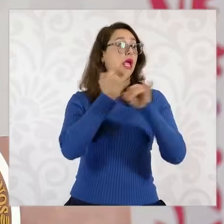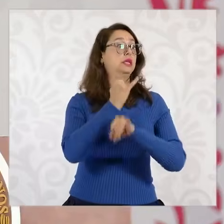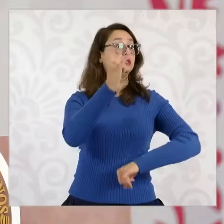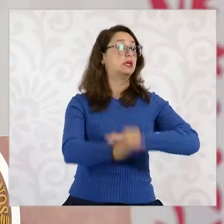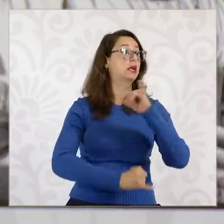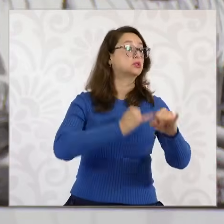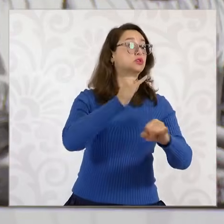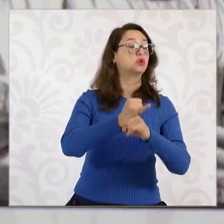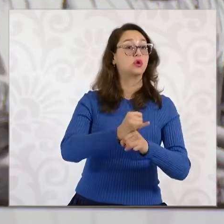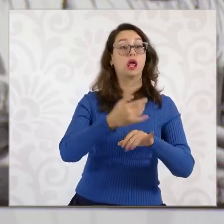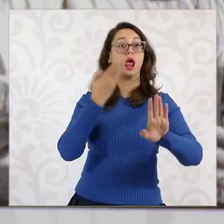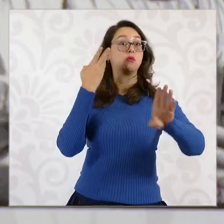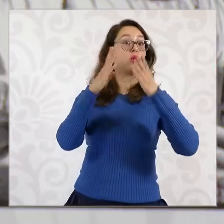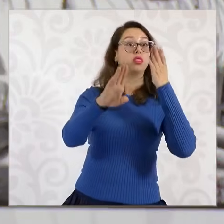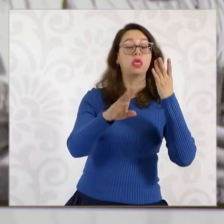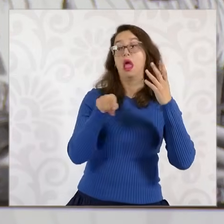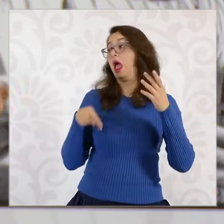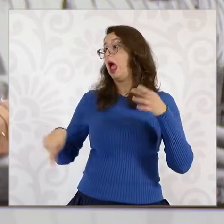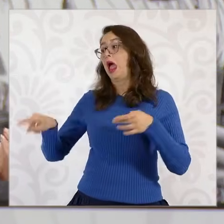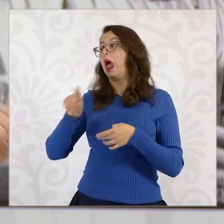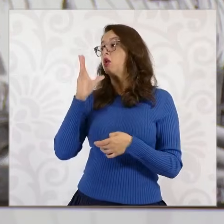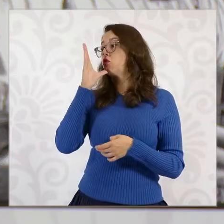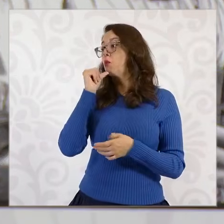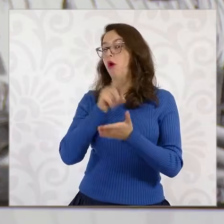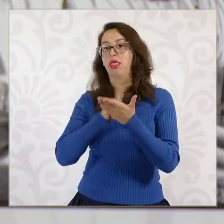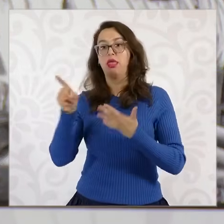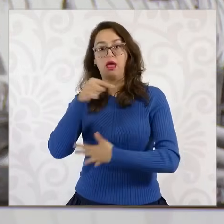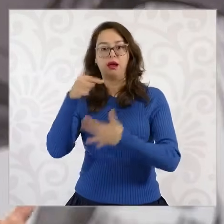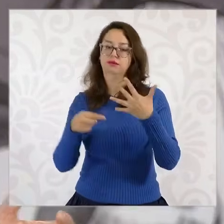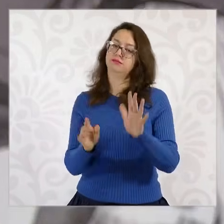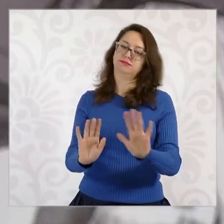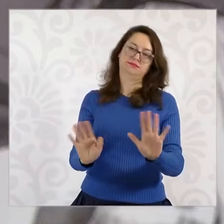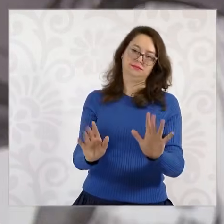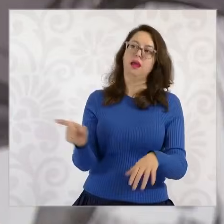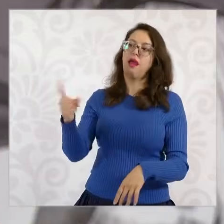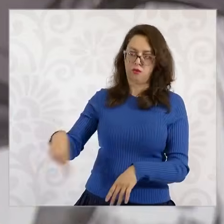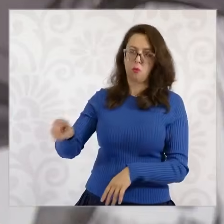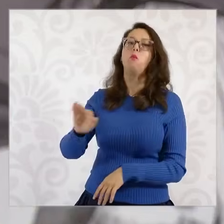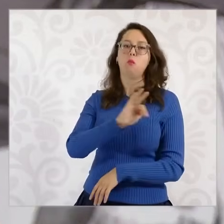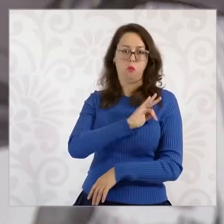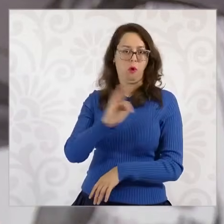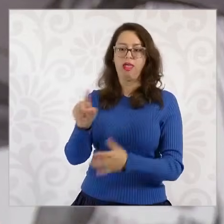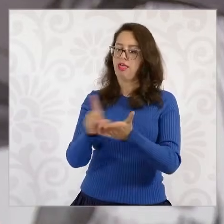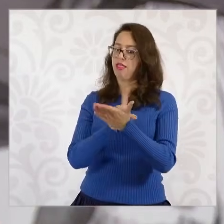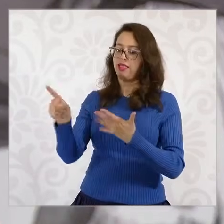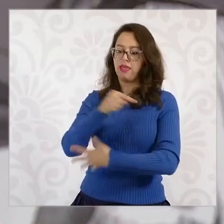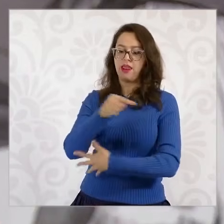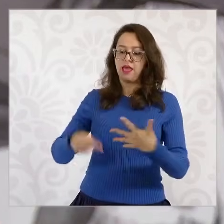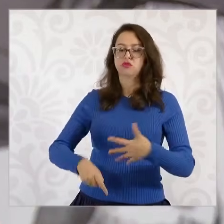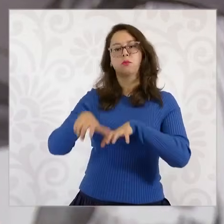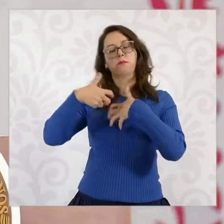internacionales, el derecho de manifestación, el derecho de protesta, el derecho a la libre expresión, siempre lo vamos a